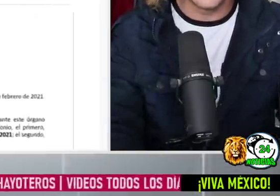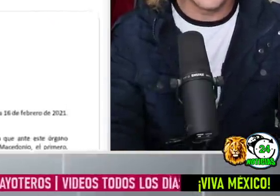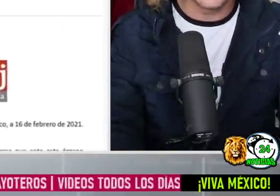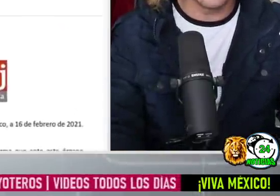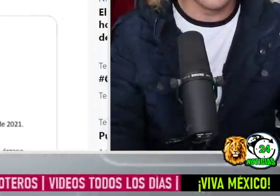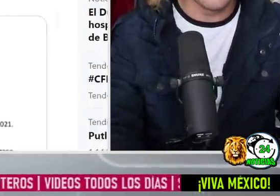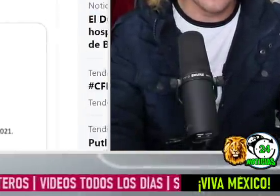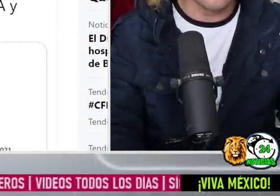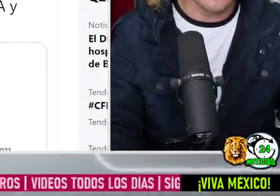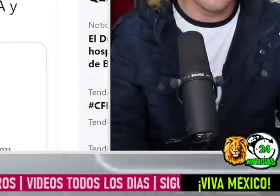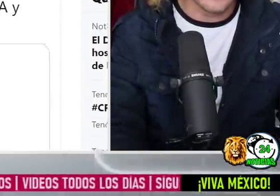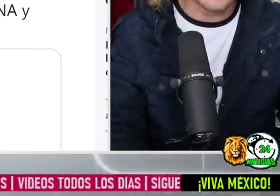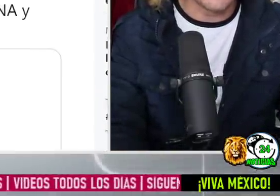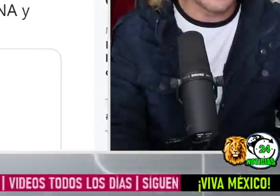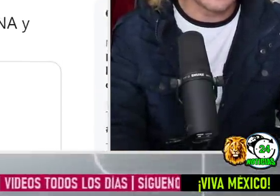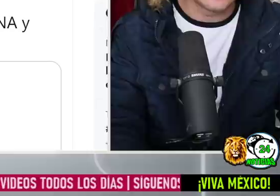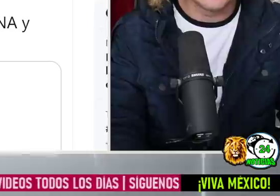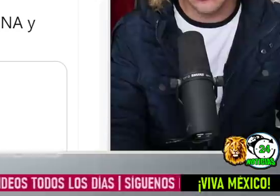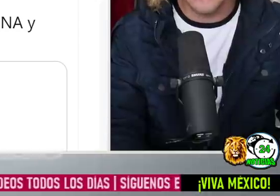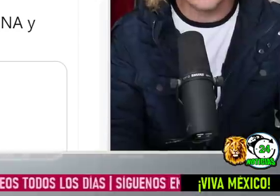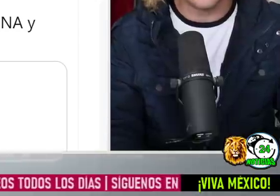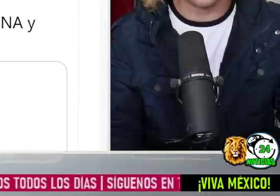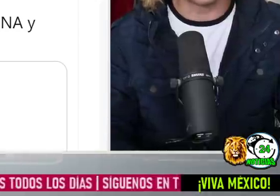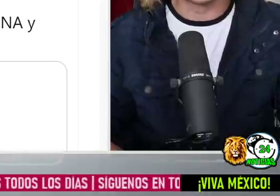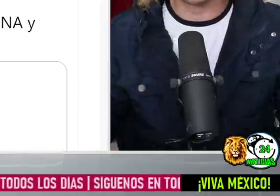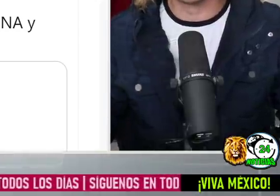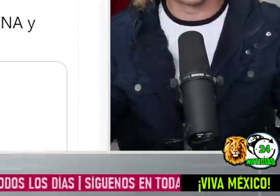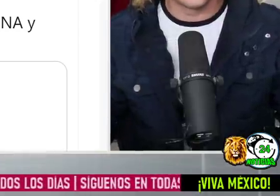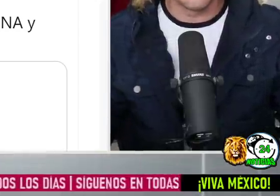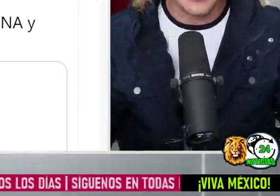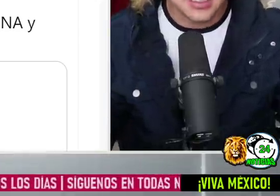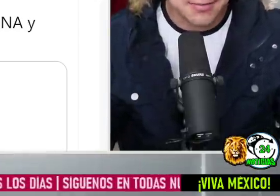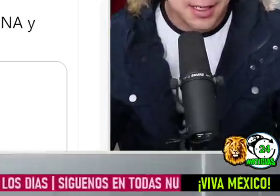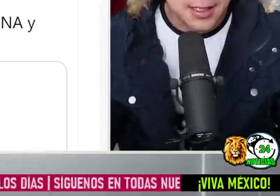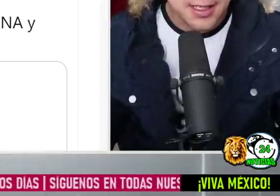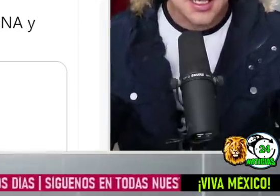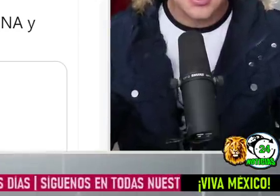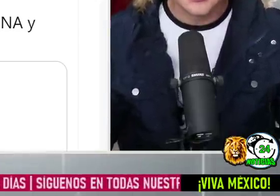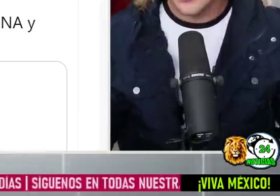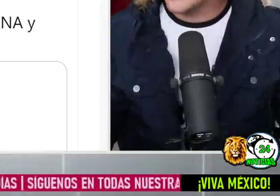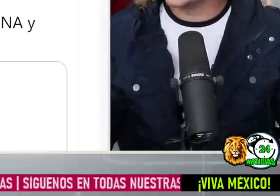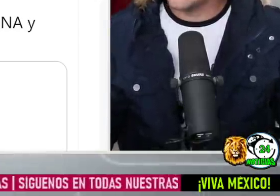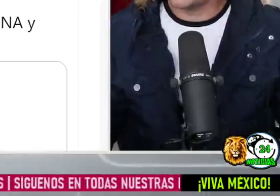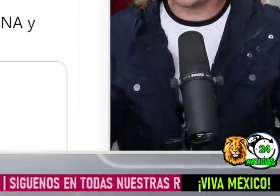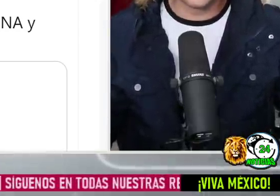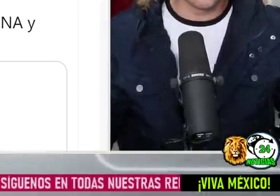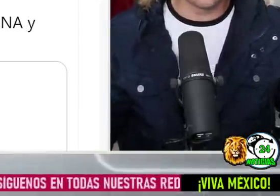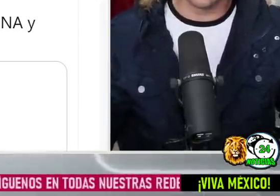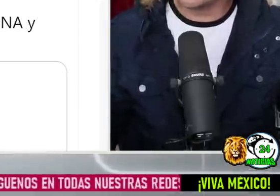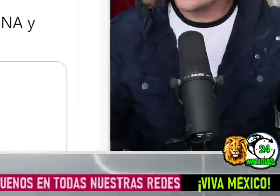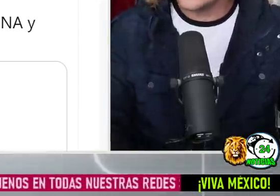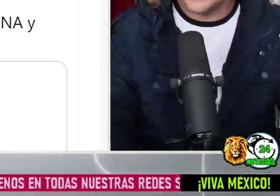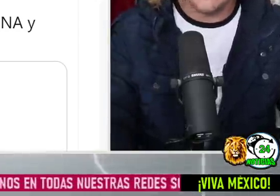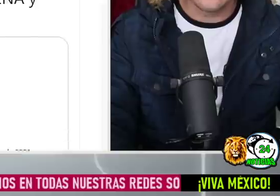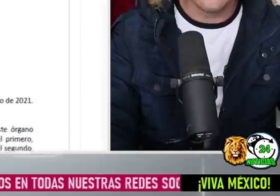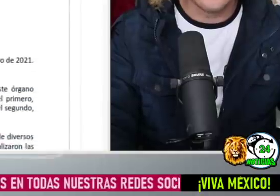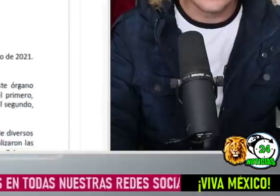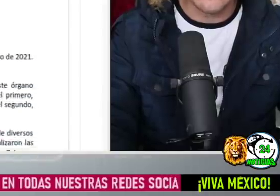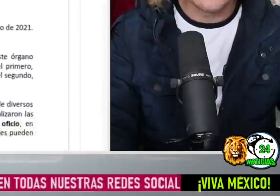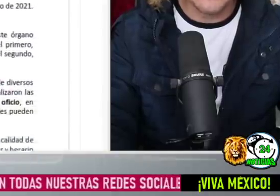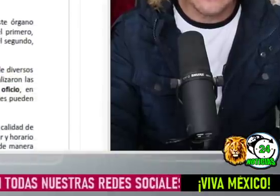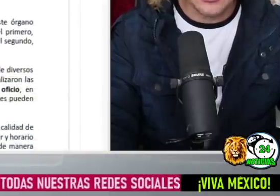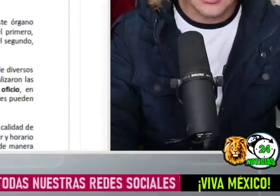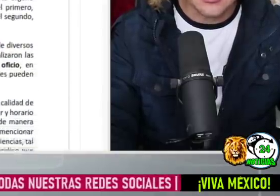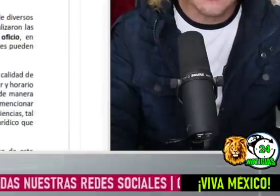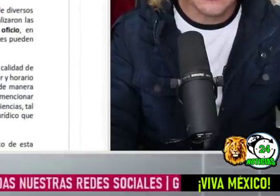ya ha mandado llamar a Salgado Macedonio, así como a la víctima. Ha estado publicando comunicados, como ustedes ya